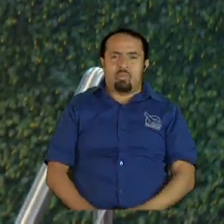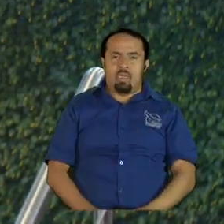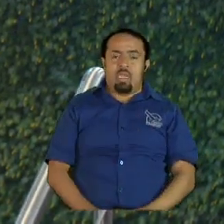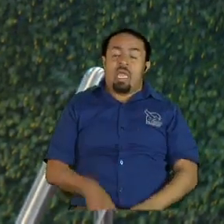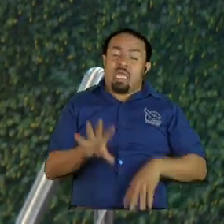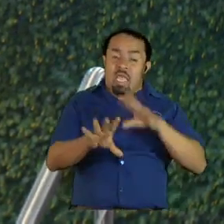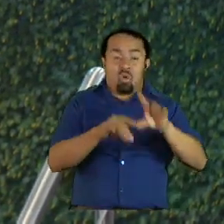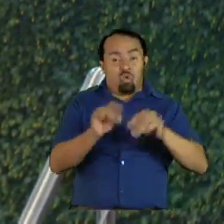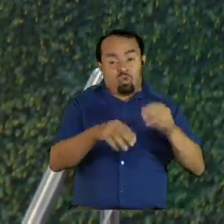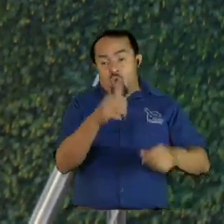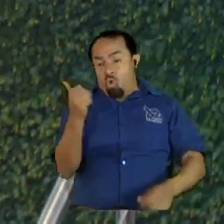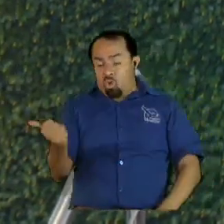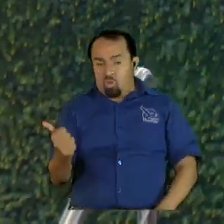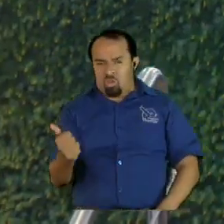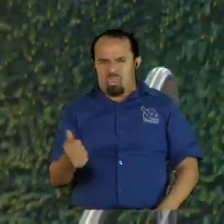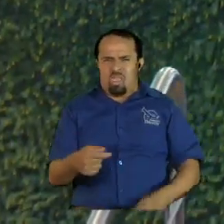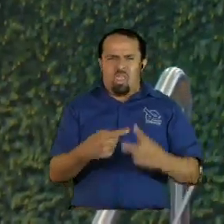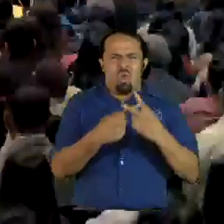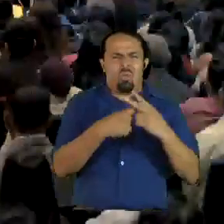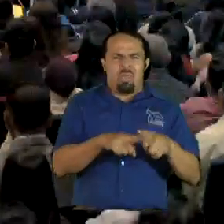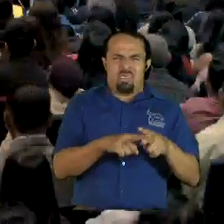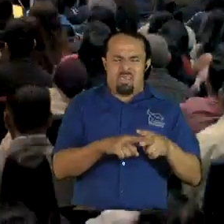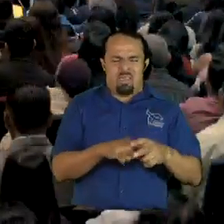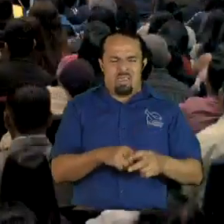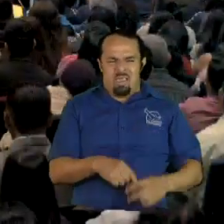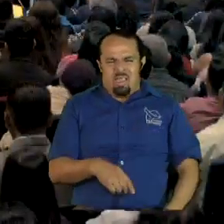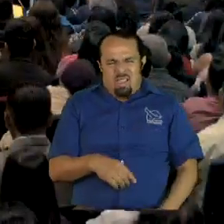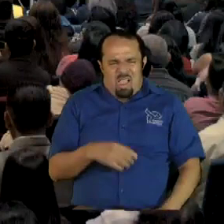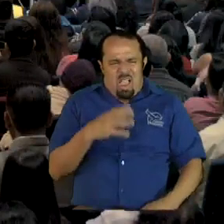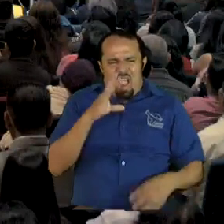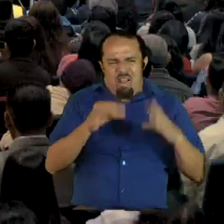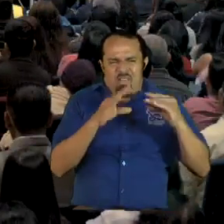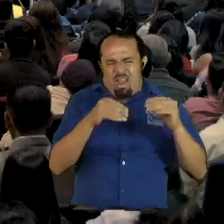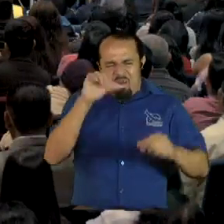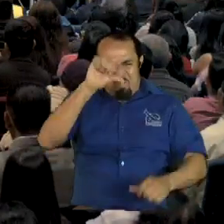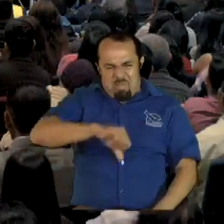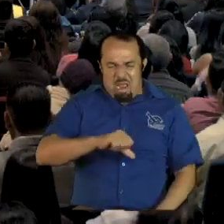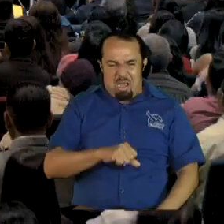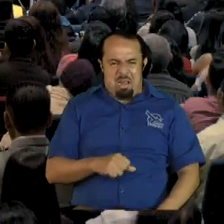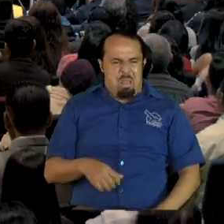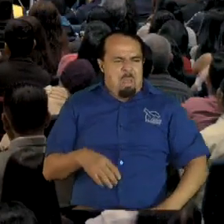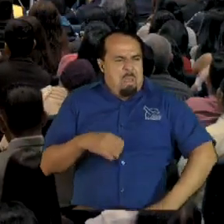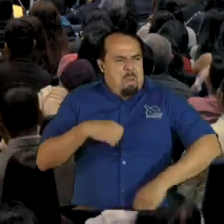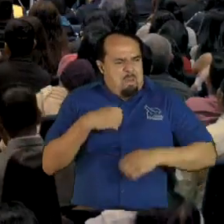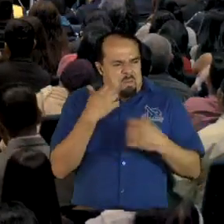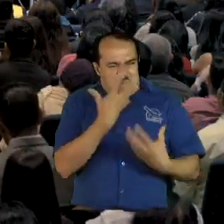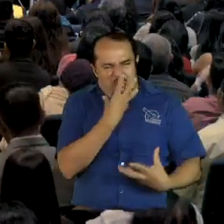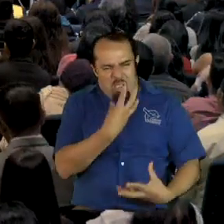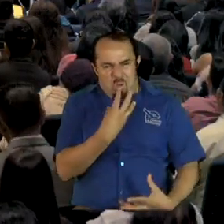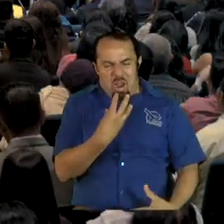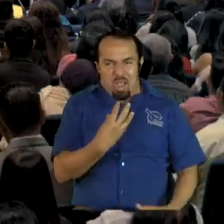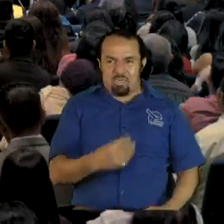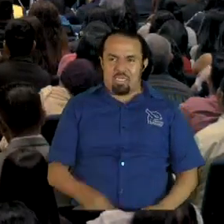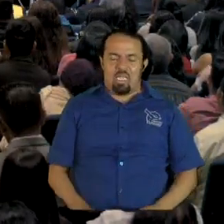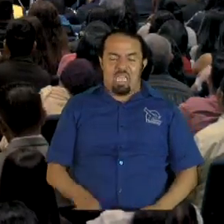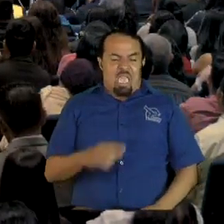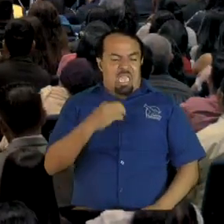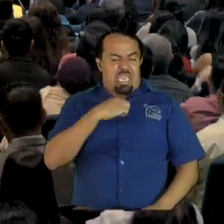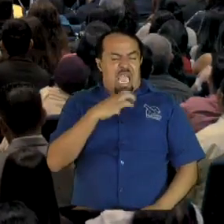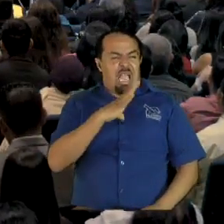Y algunos otros empiezan a despotricar. Bueno, ya llevo un